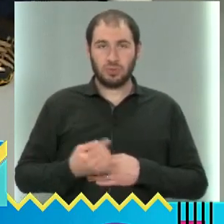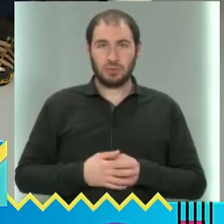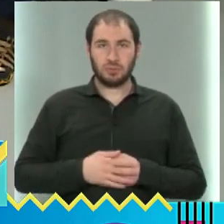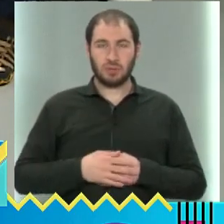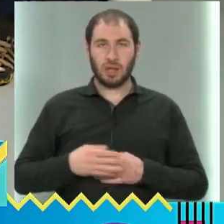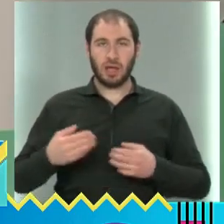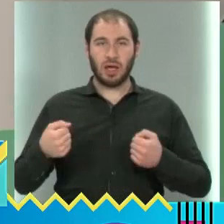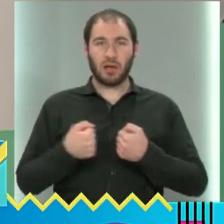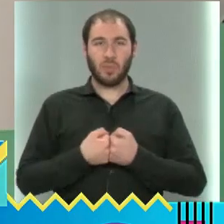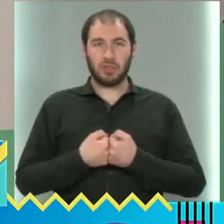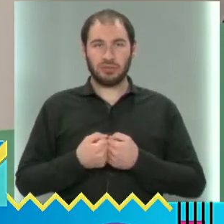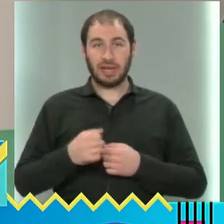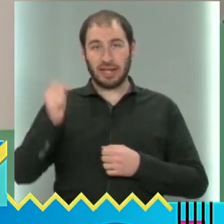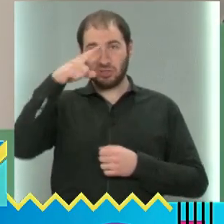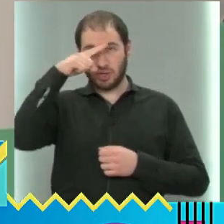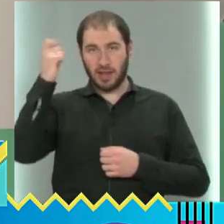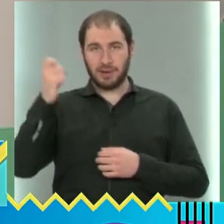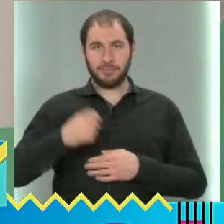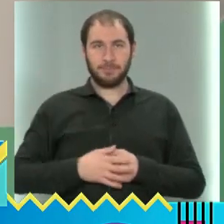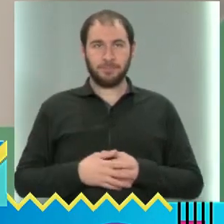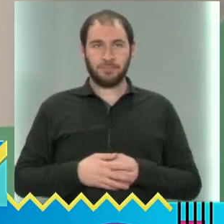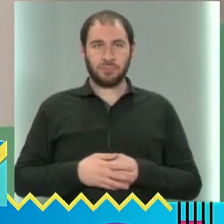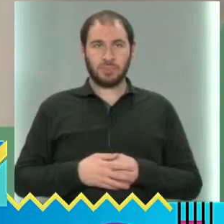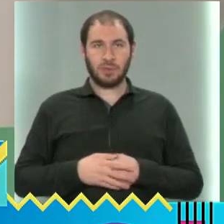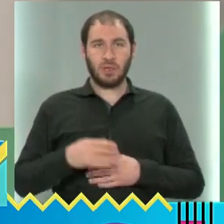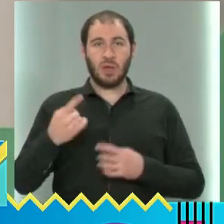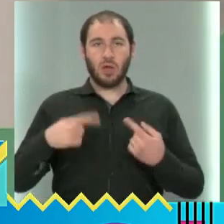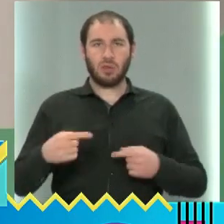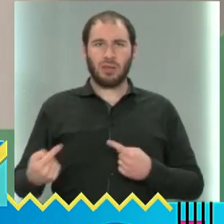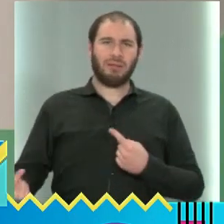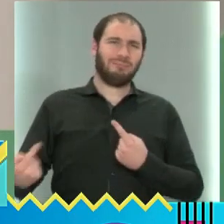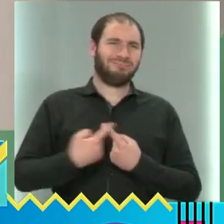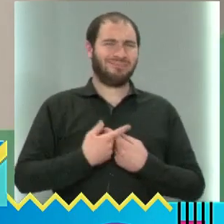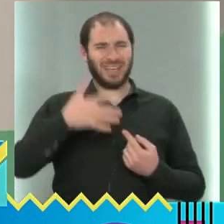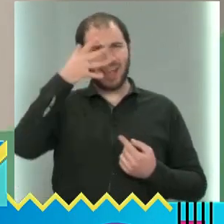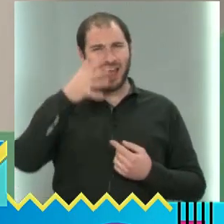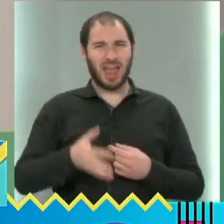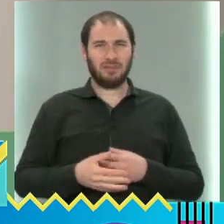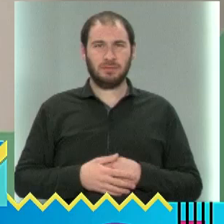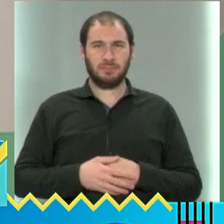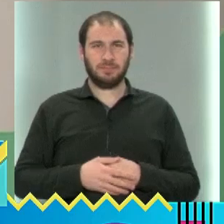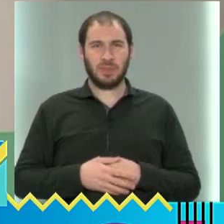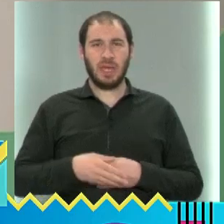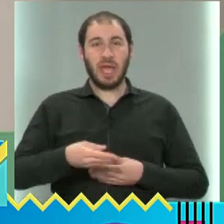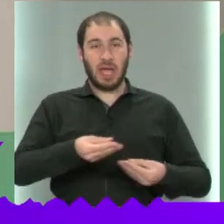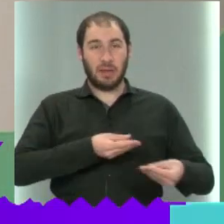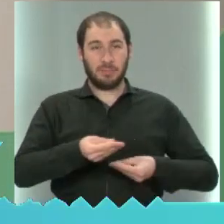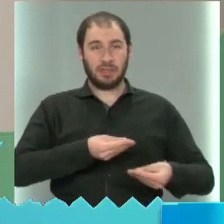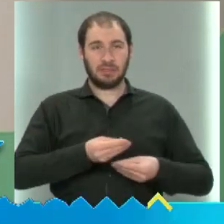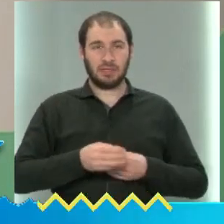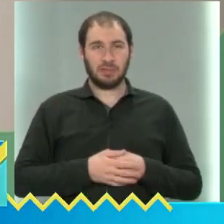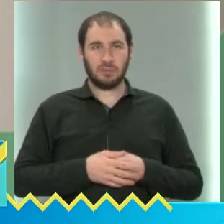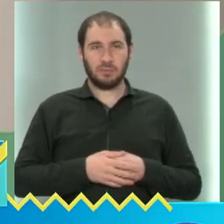los convenios a nivel nacional nos producen un perjuicio enorme porque una empresa